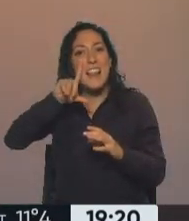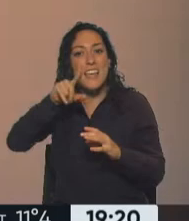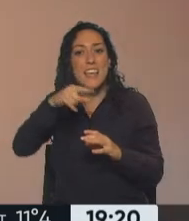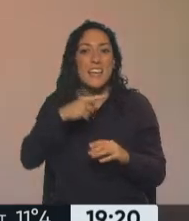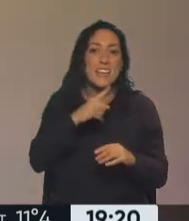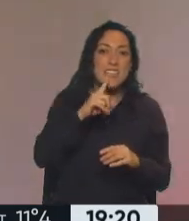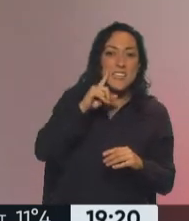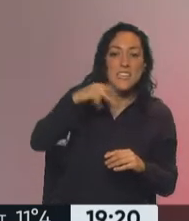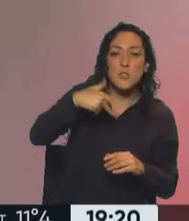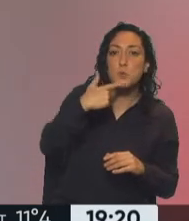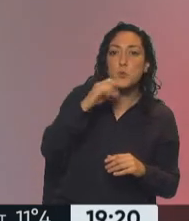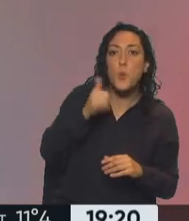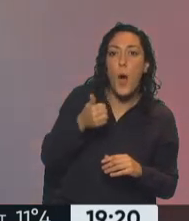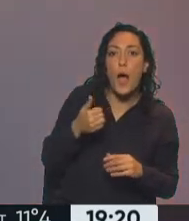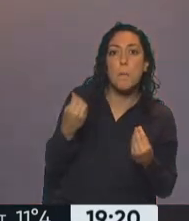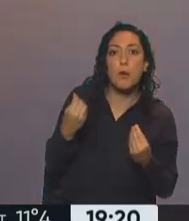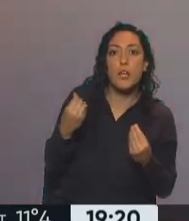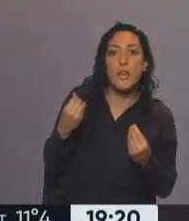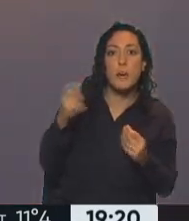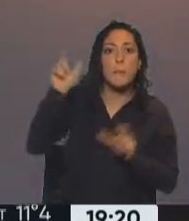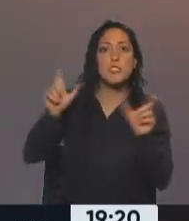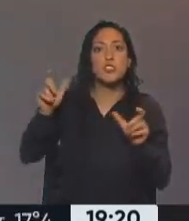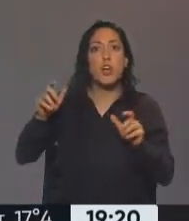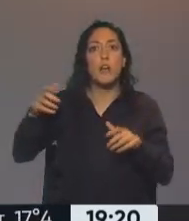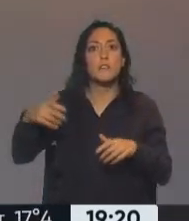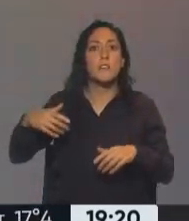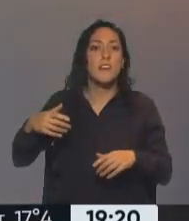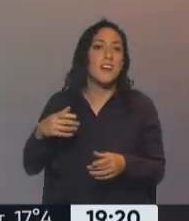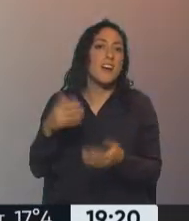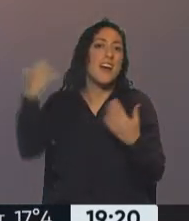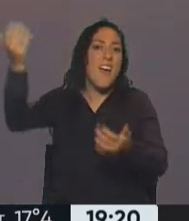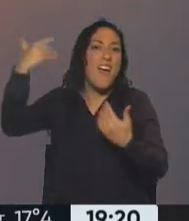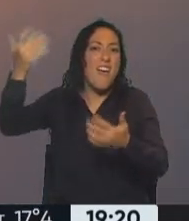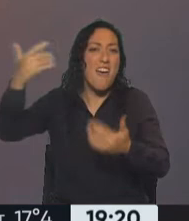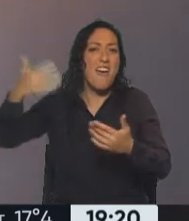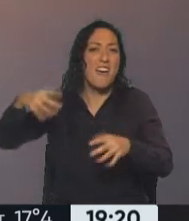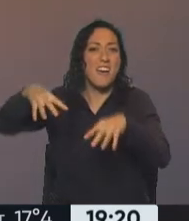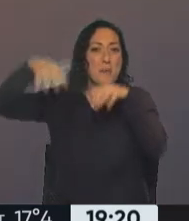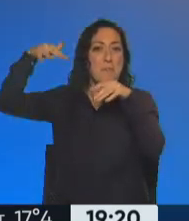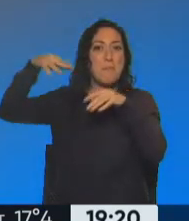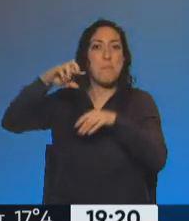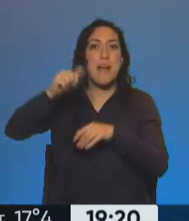En realidad, contra los hinchas de la platea norte, pasó, que le gritaban. Pablo. Pero, escuchá.